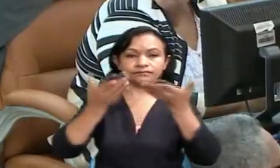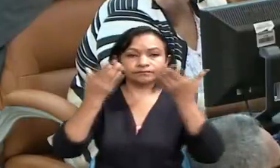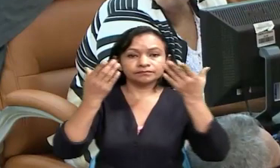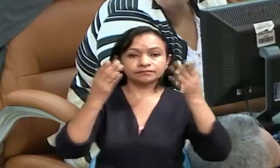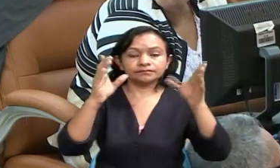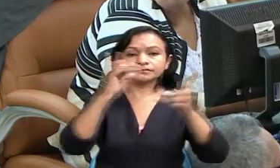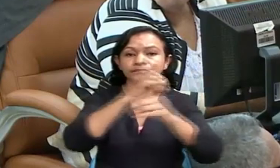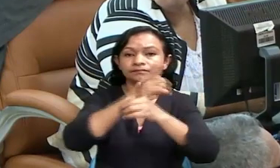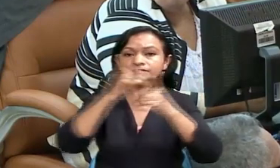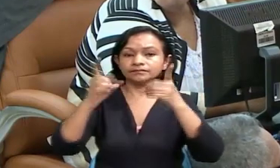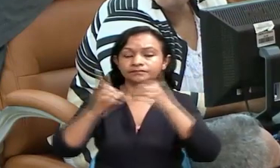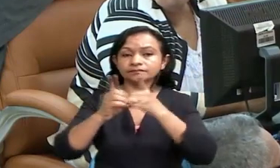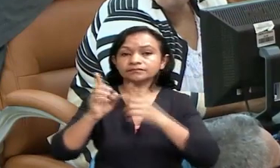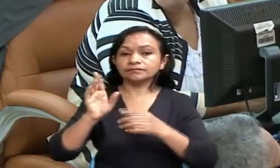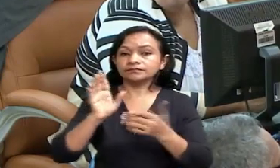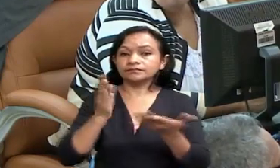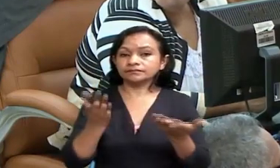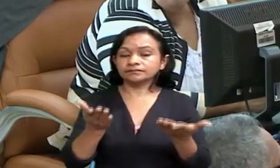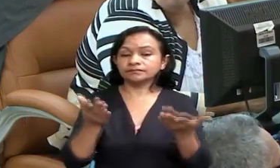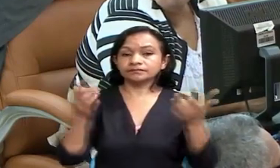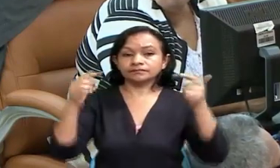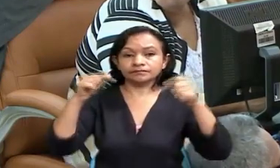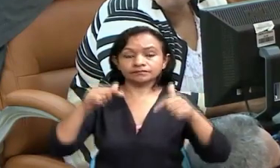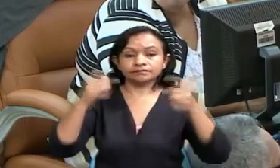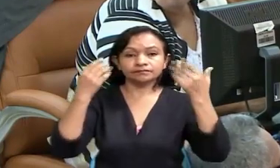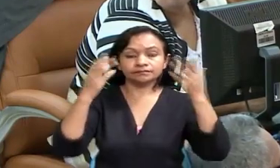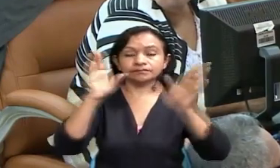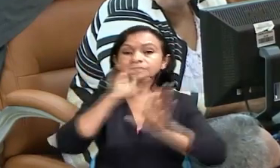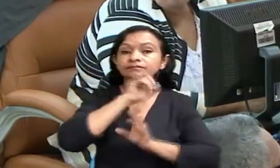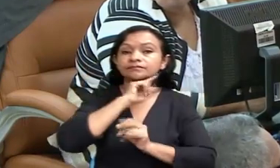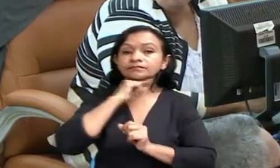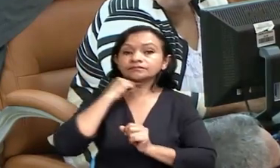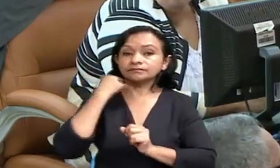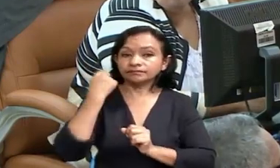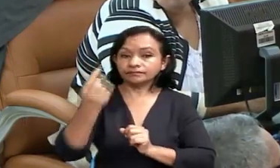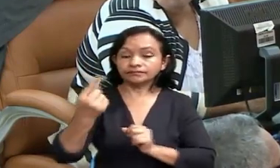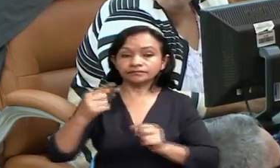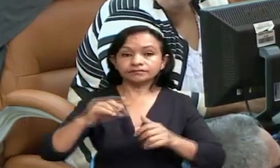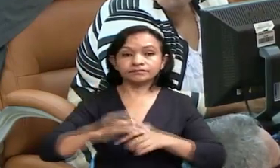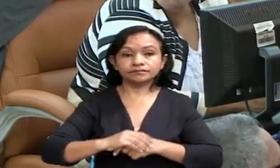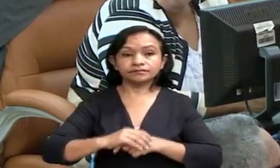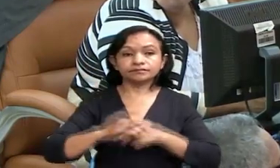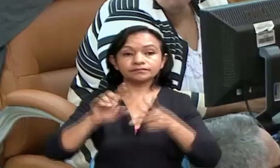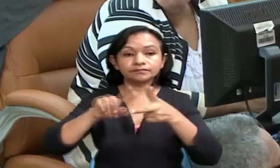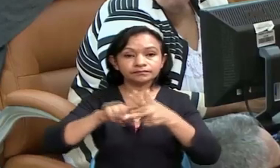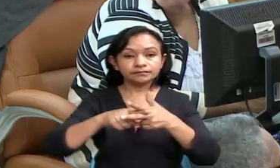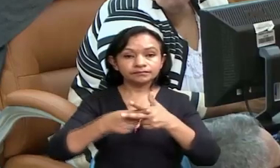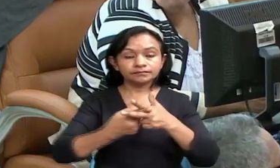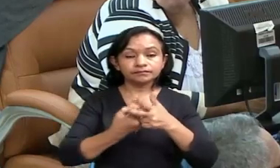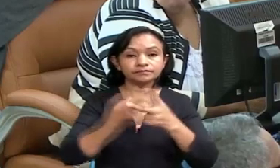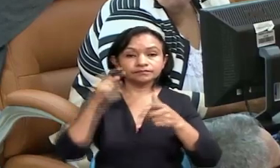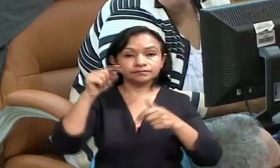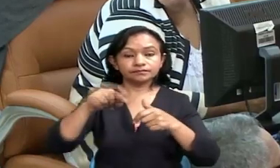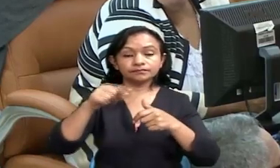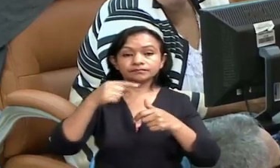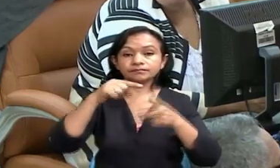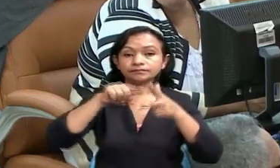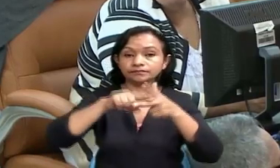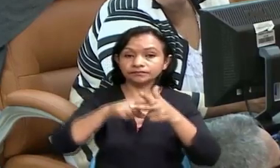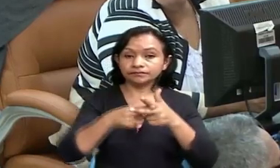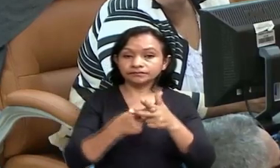deben de basarse en hechos ciertos. Y a partir de este momento voy a